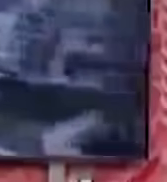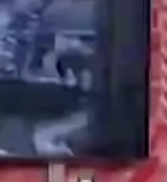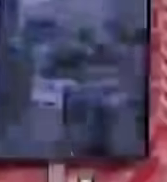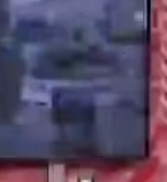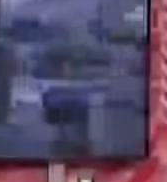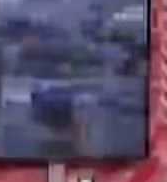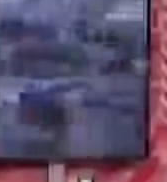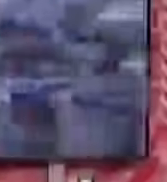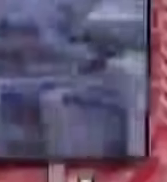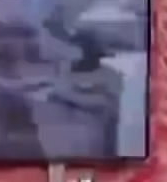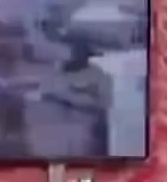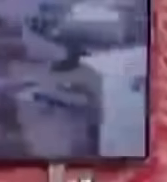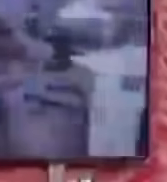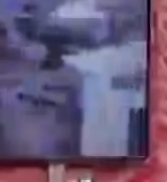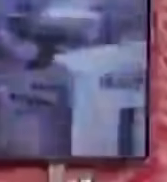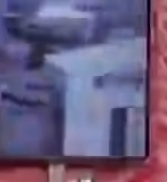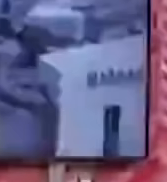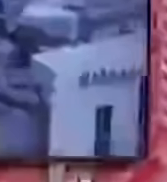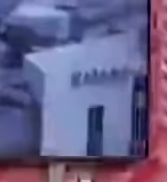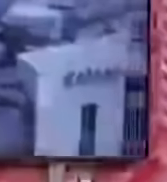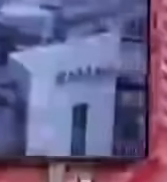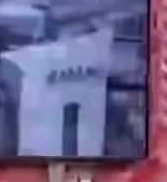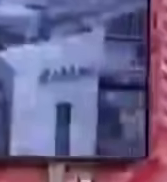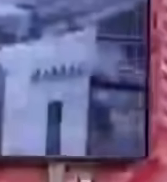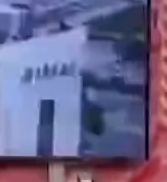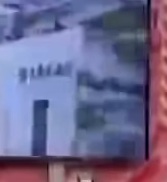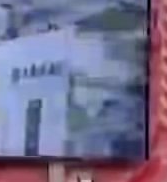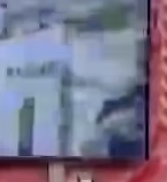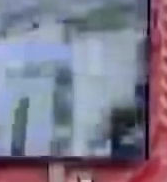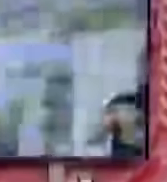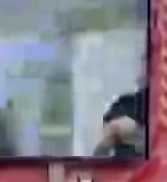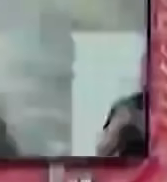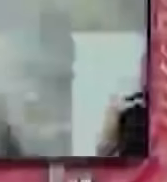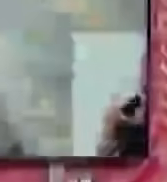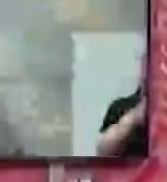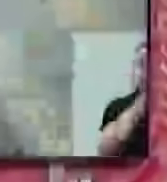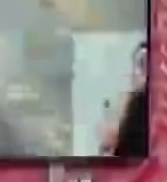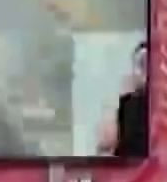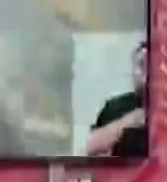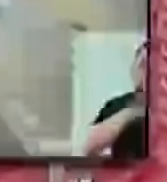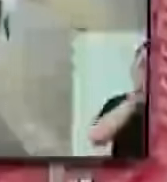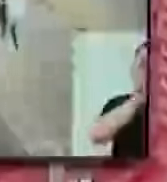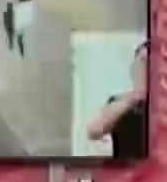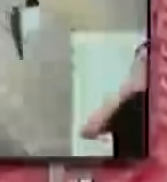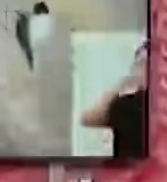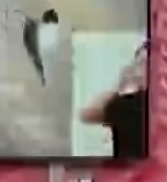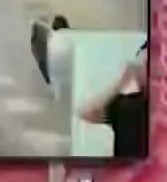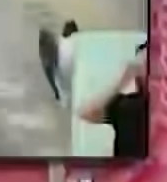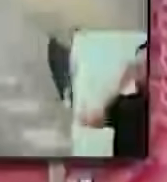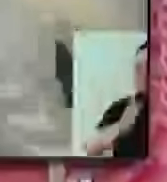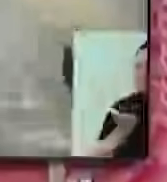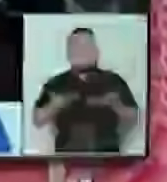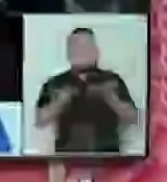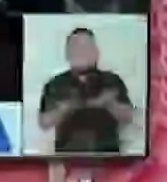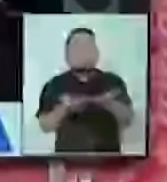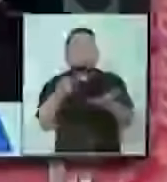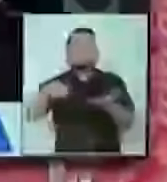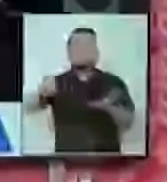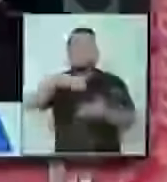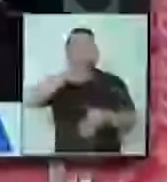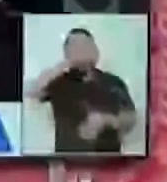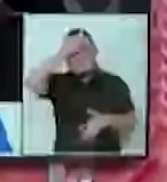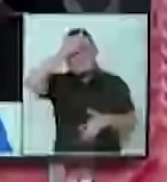ese periodo, ese tiempo, se acabó la tacha. Lo que nos está diciendo la doctora Yaya es que eso